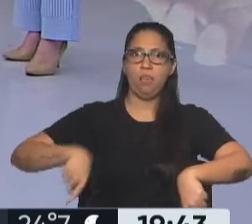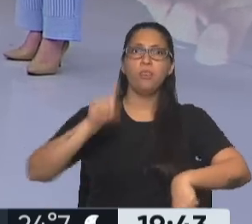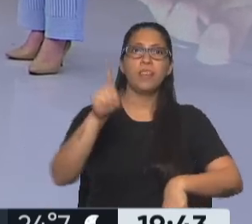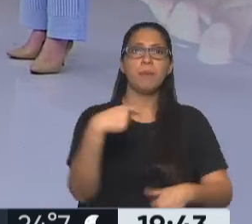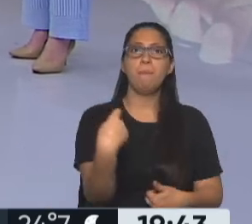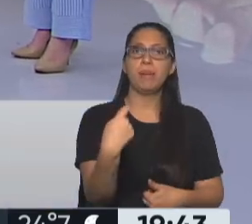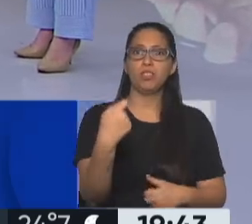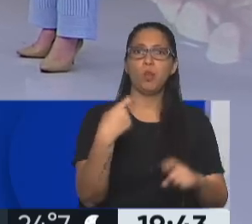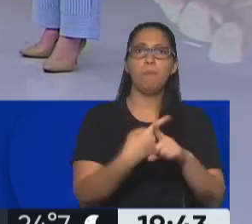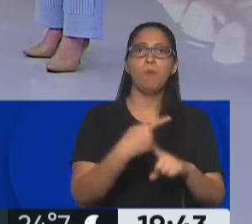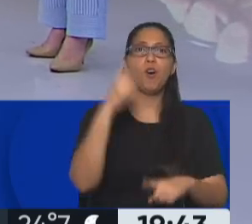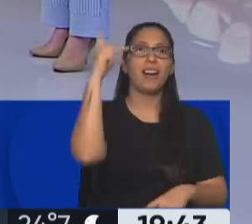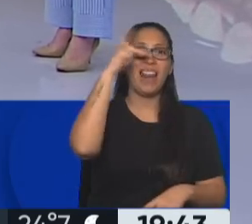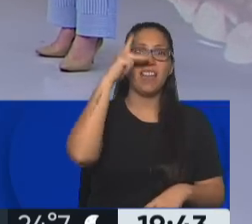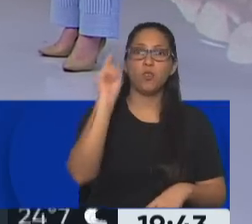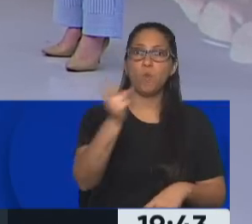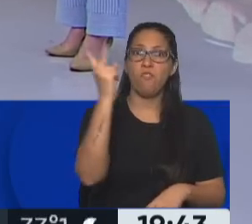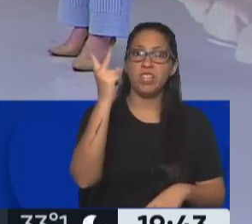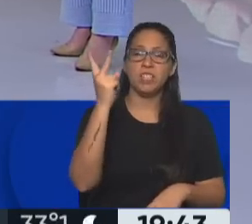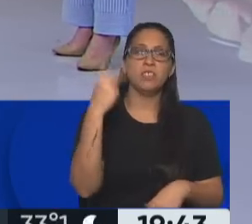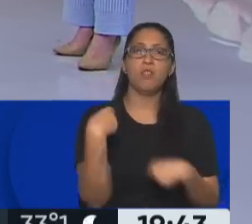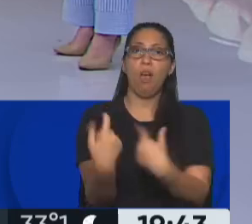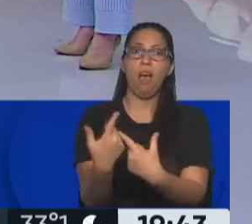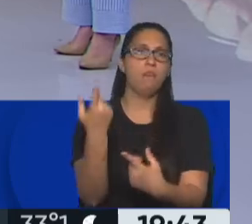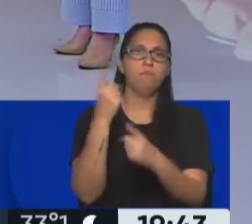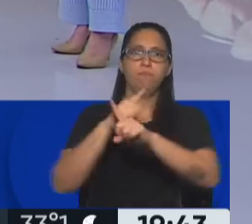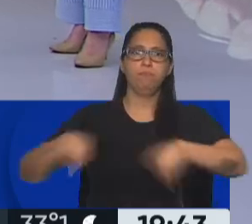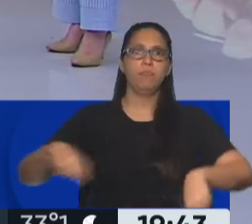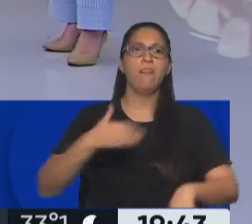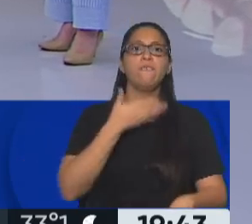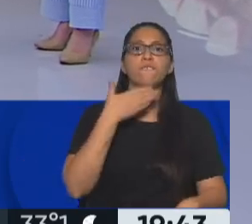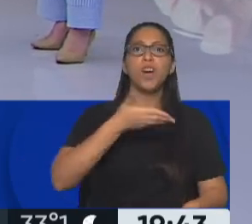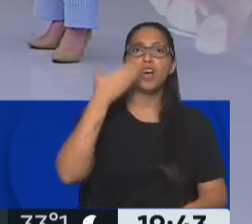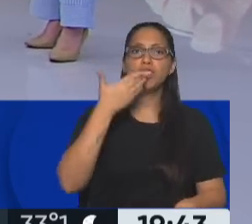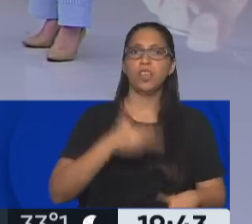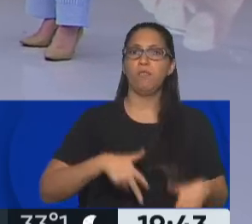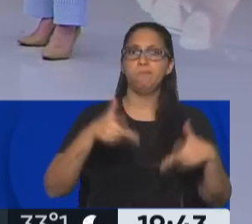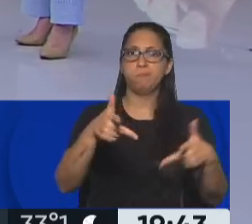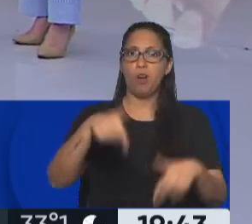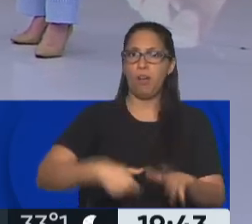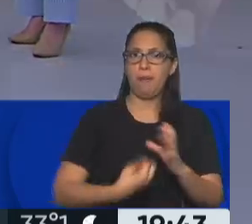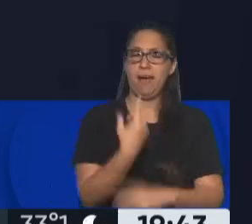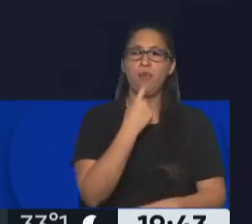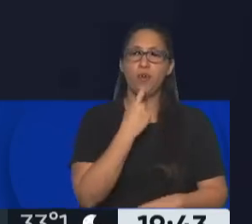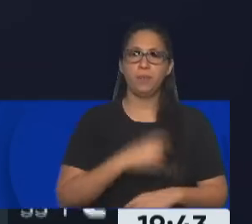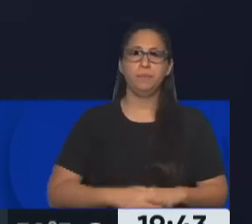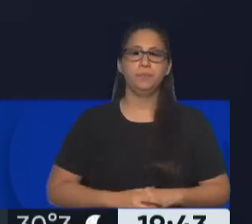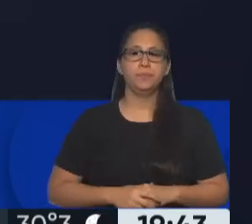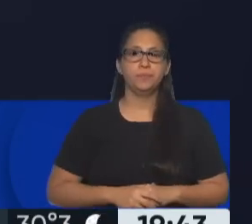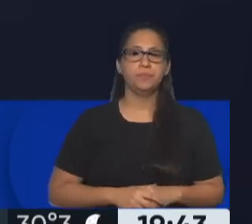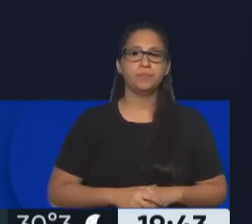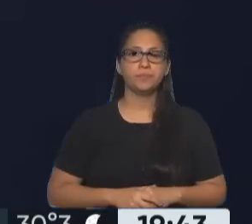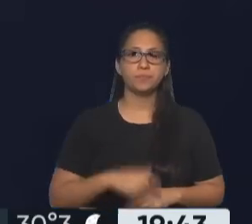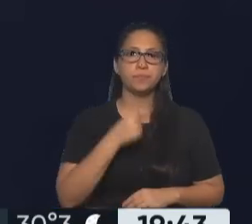parte del expresidente Néstor Kirchner, lo anunciaba de esta manera el vocero presidencial Manuel Adorni. Les